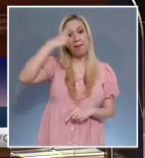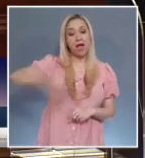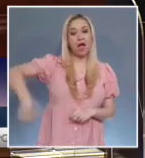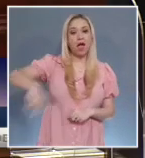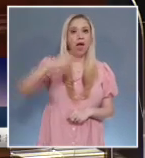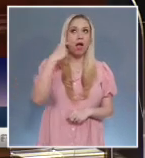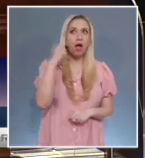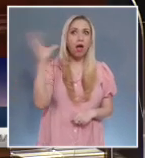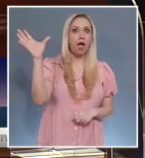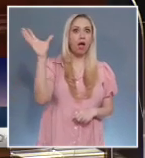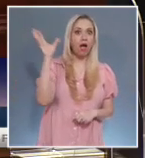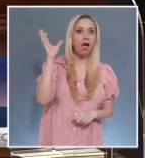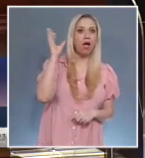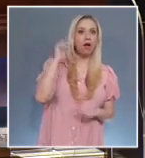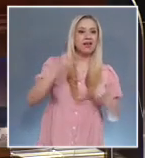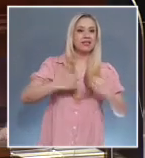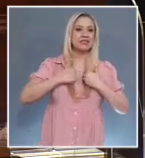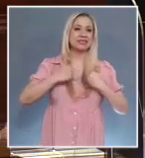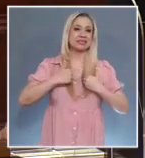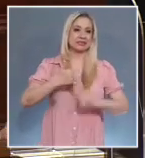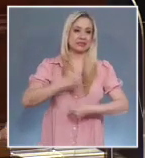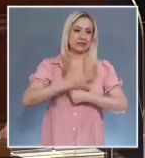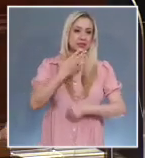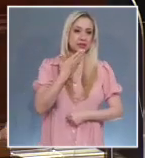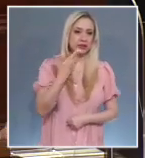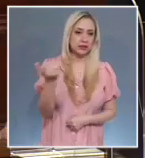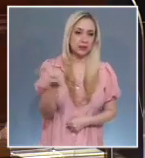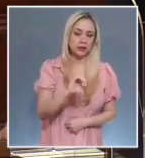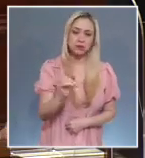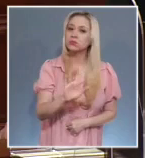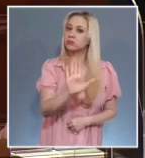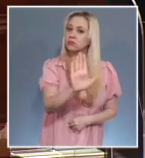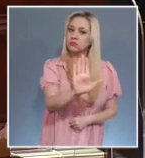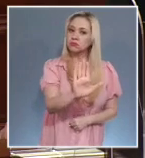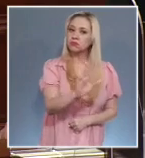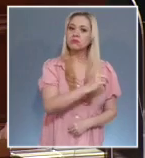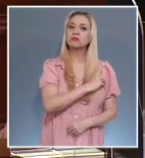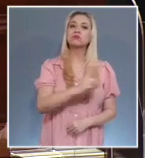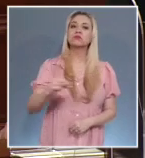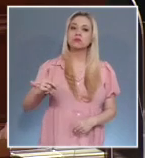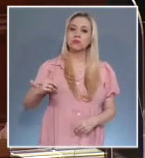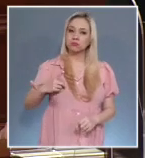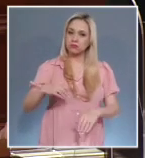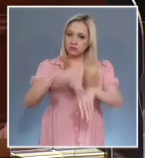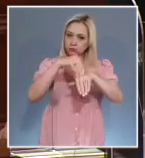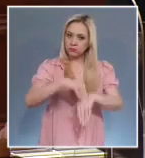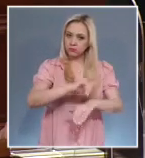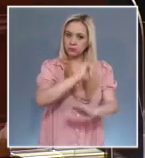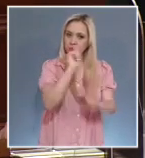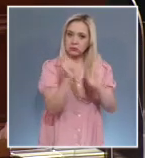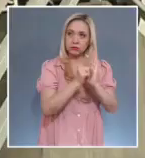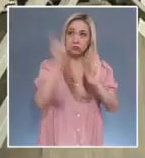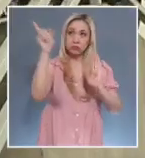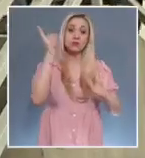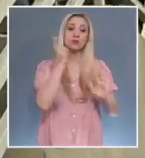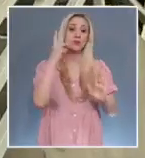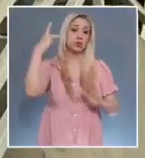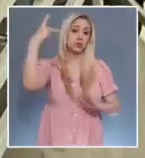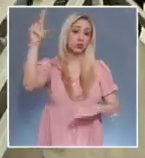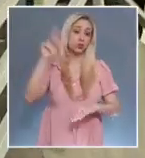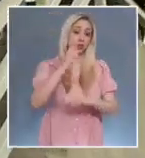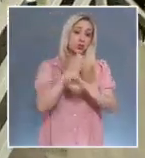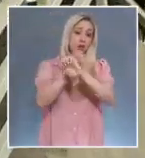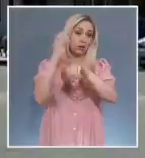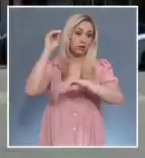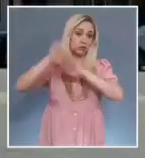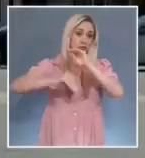delitos, estará desobedeciendo una de las obligaciones impuestas por el legislador en su labor. El